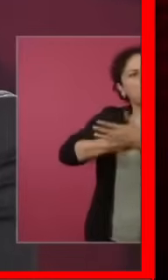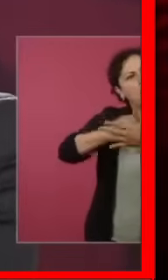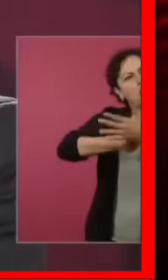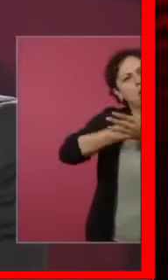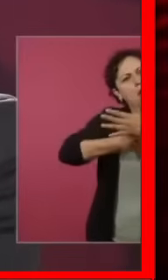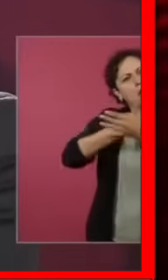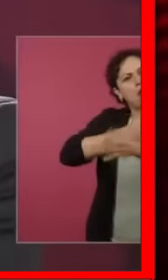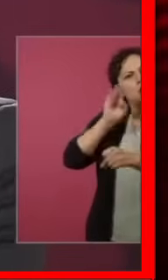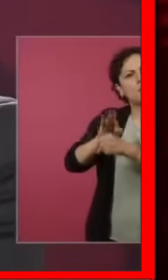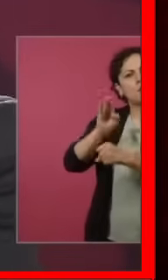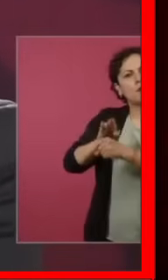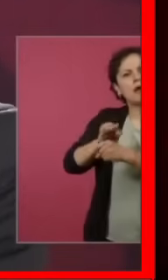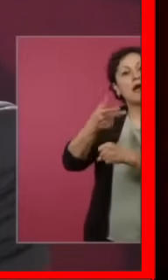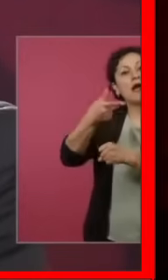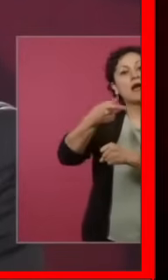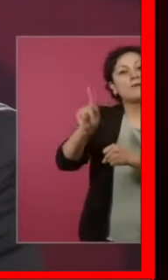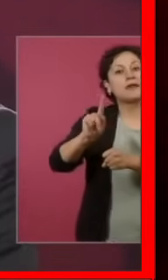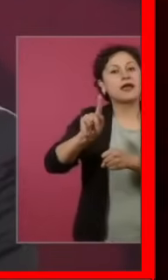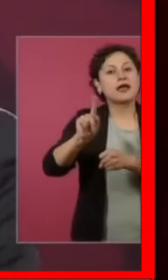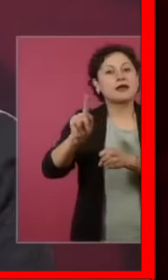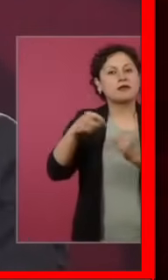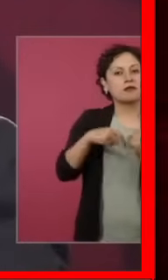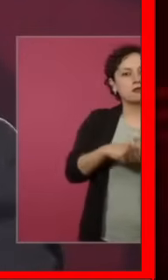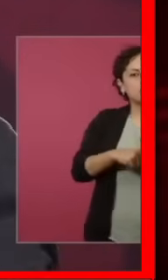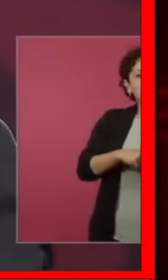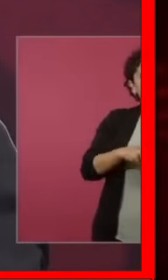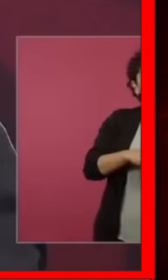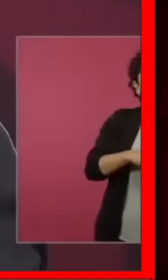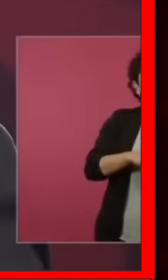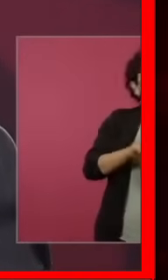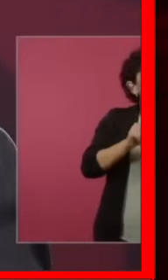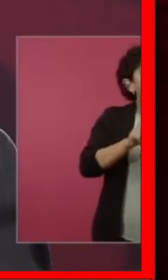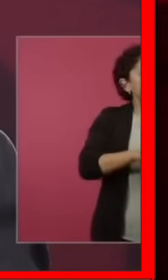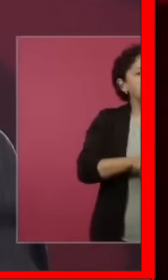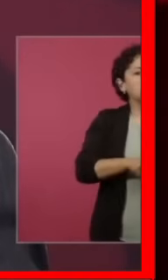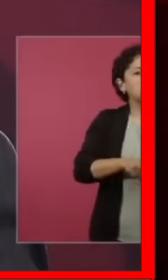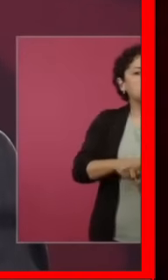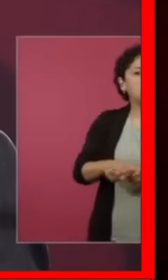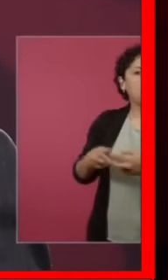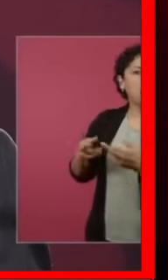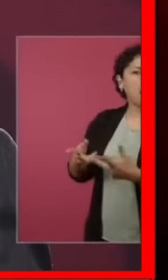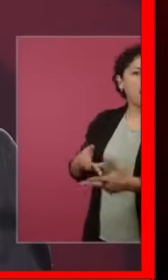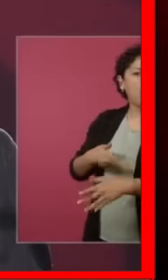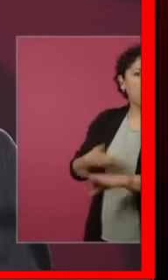Y al mismo tiempo estar destruyendo el territorio.